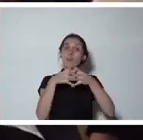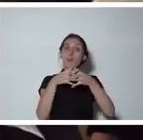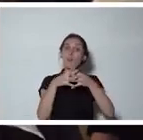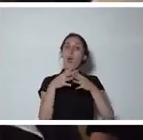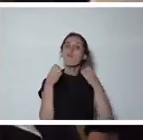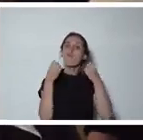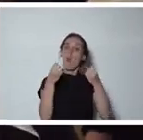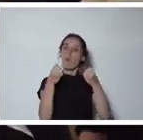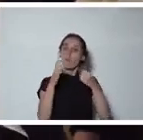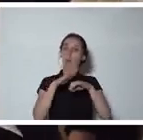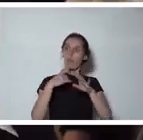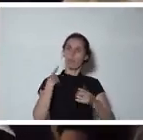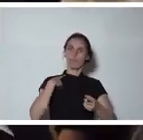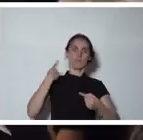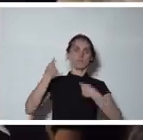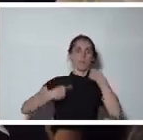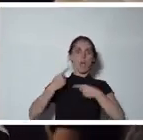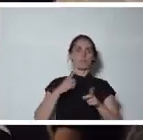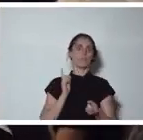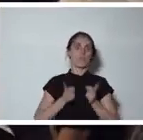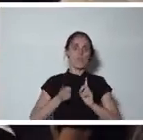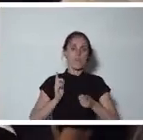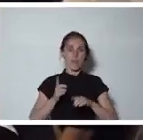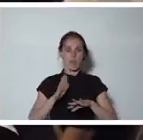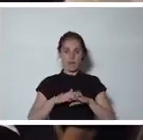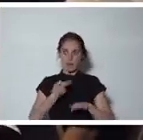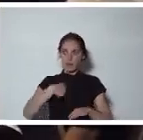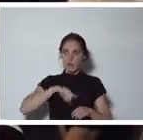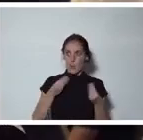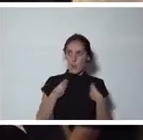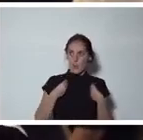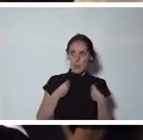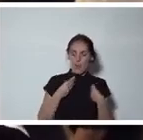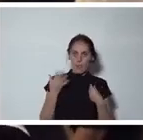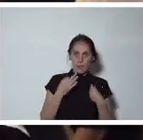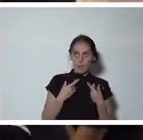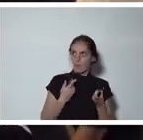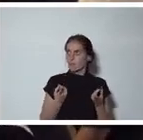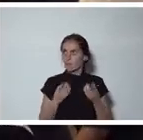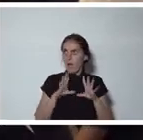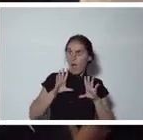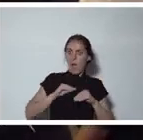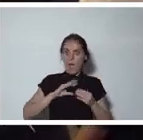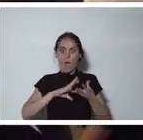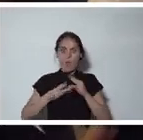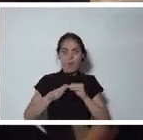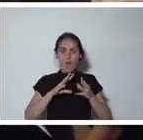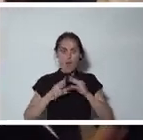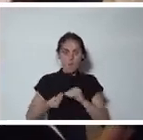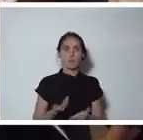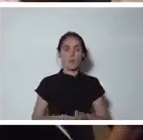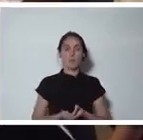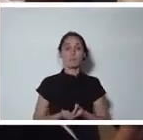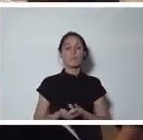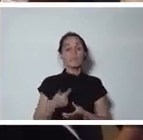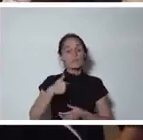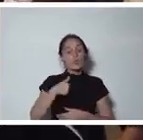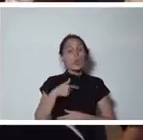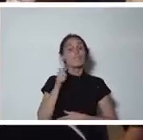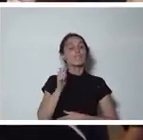condicionan nuestras vidas cotidianas que siguen prácticamente intactas porque una de las cosas también que he visto como